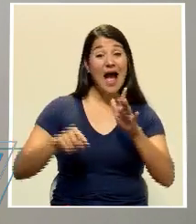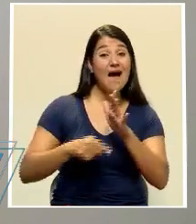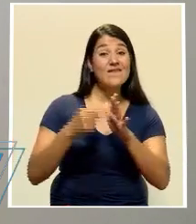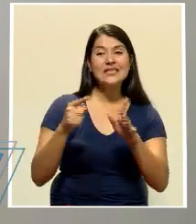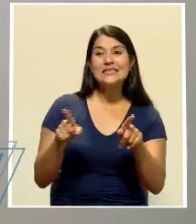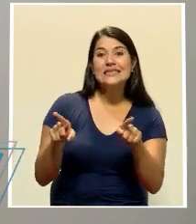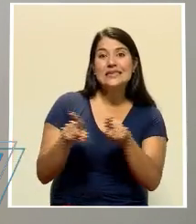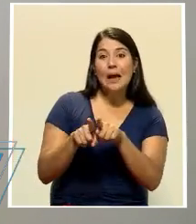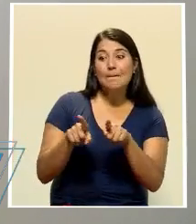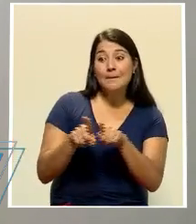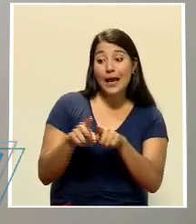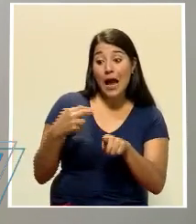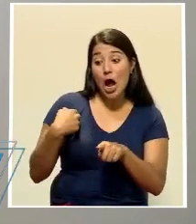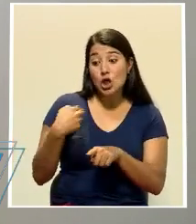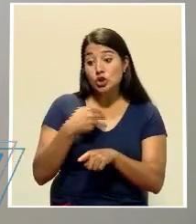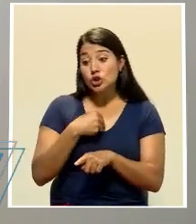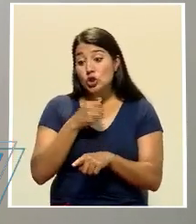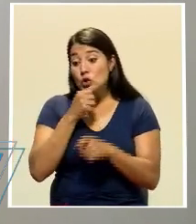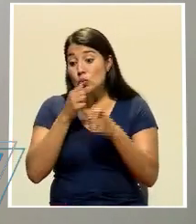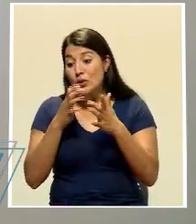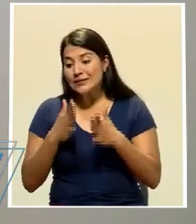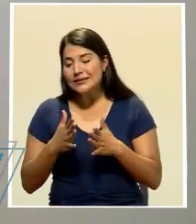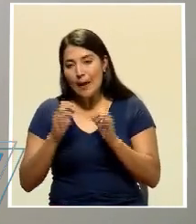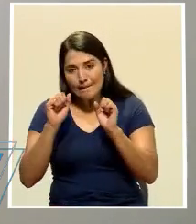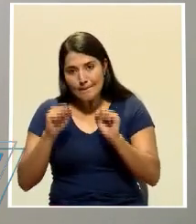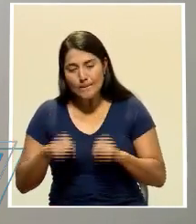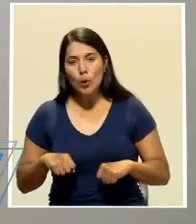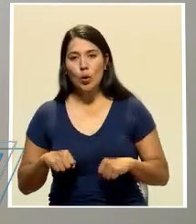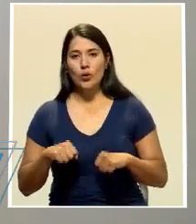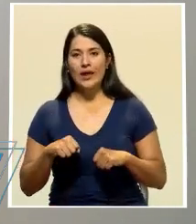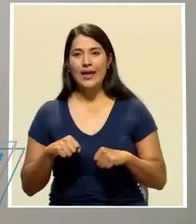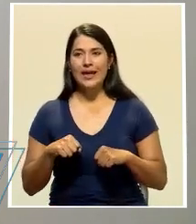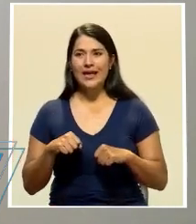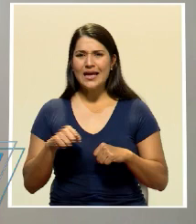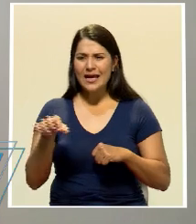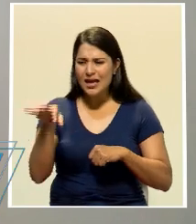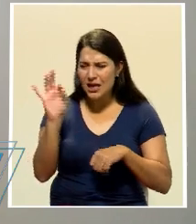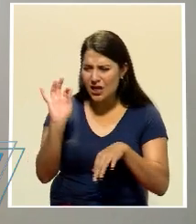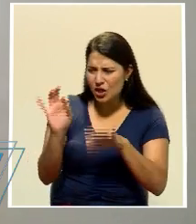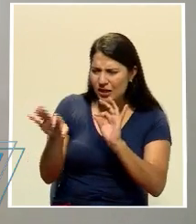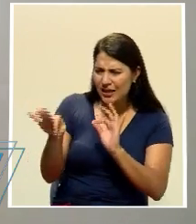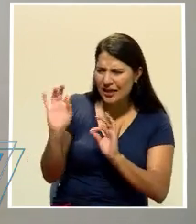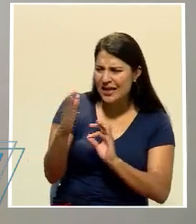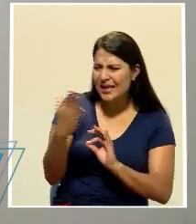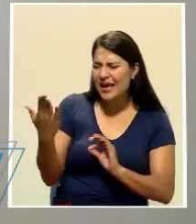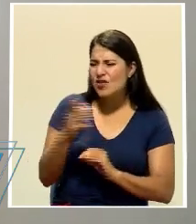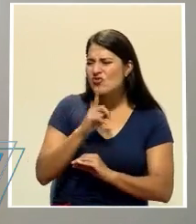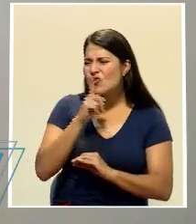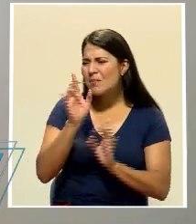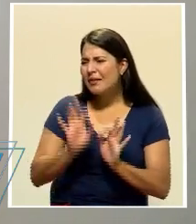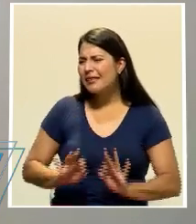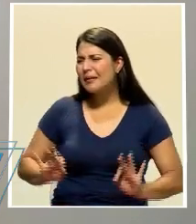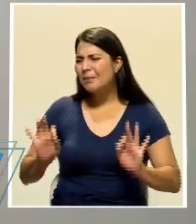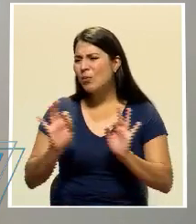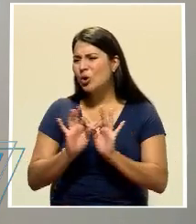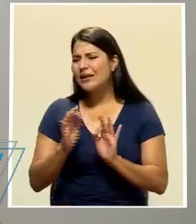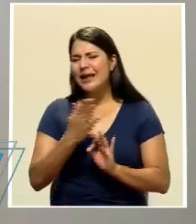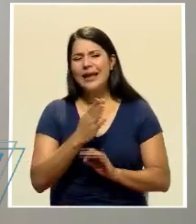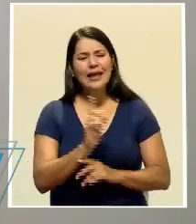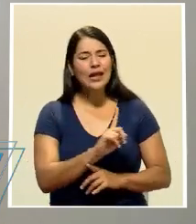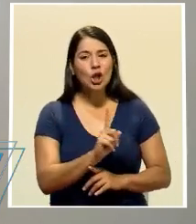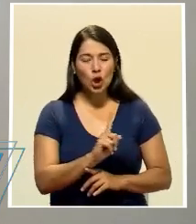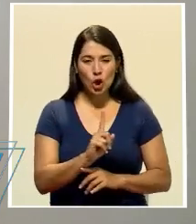impide separar la paja del grano respecto de lo que es sustantivo y de lo que no lo es. Entonces, claro que